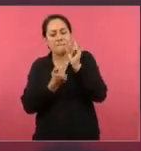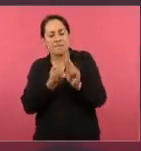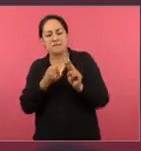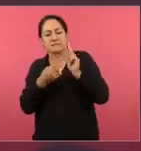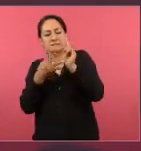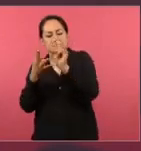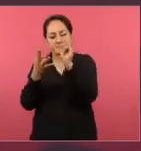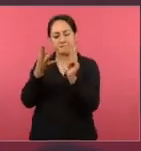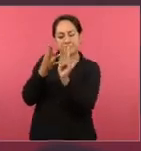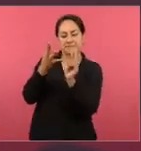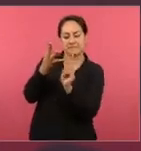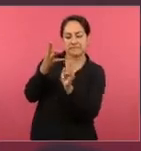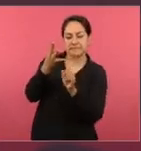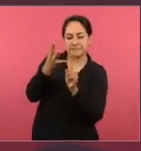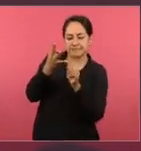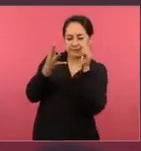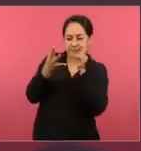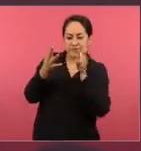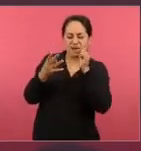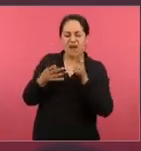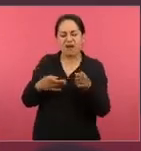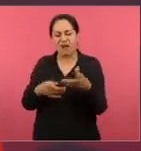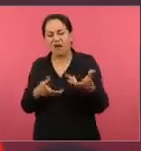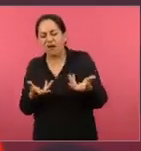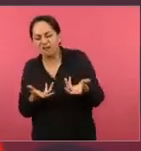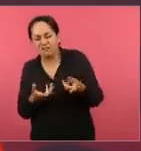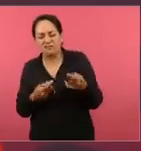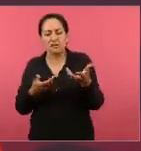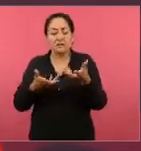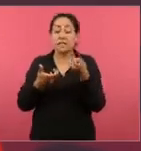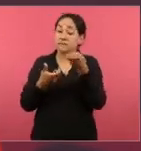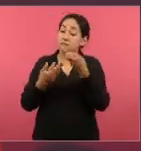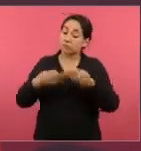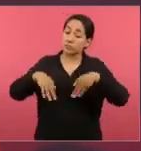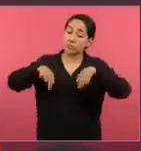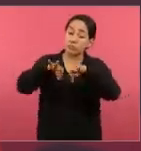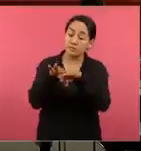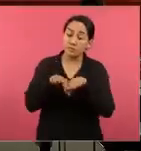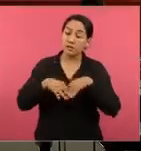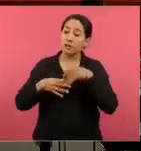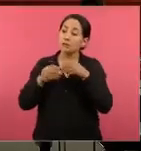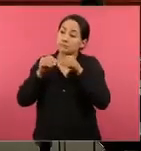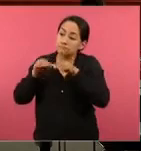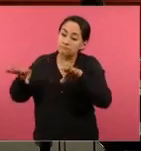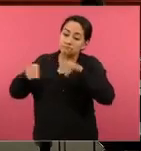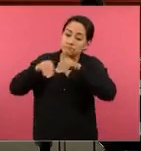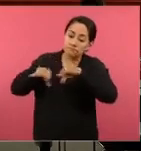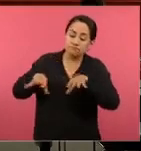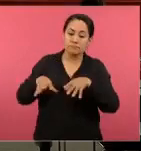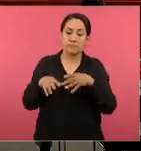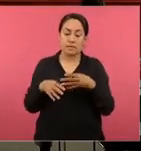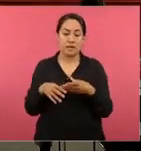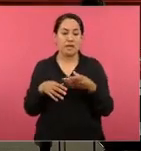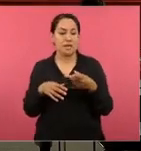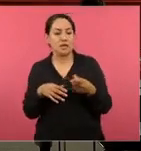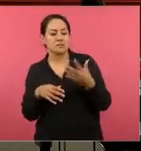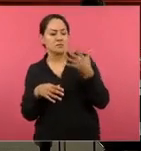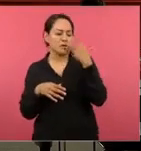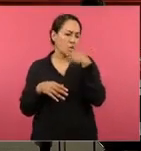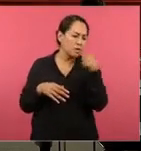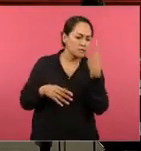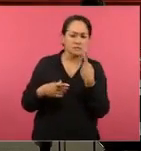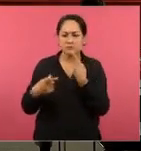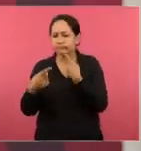de cada mes, las maestras y los maestros. Entonces, estar 4 o 5 horas discutiendo cómo le hacemos